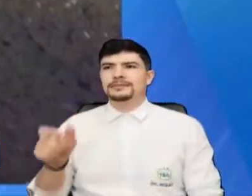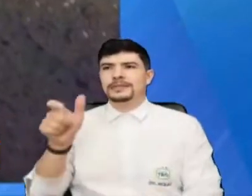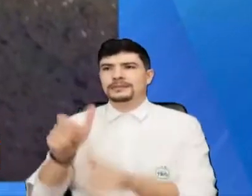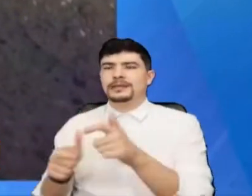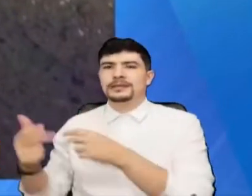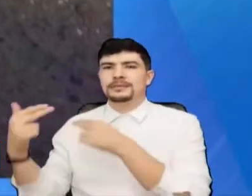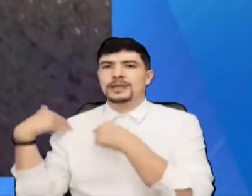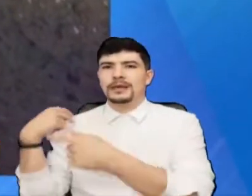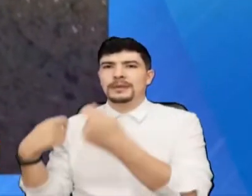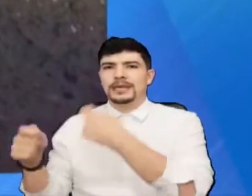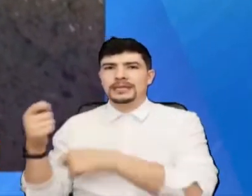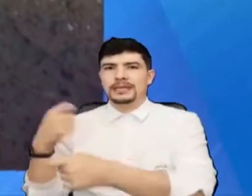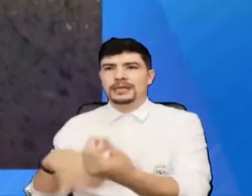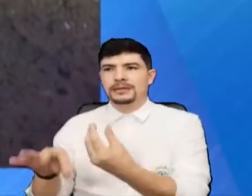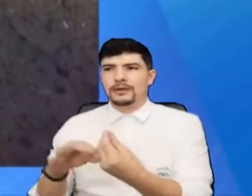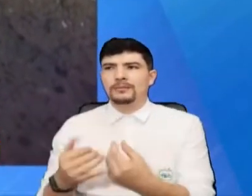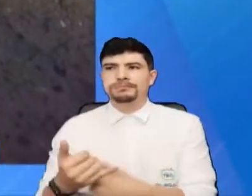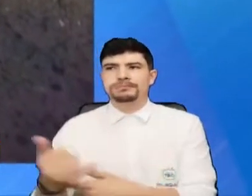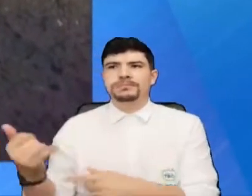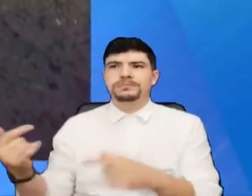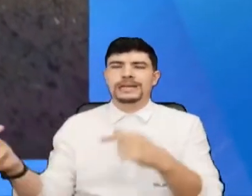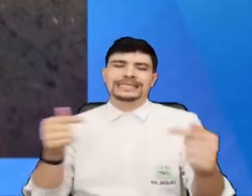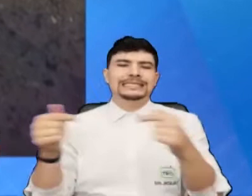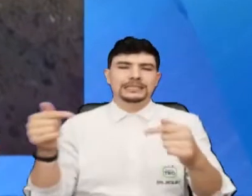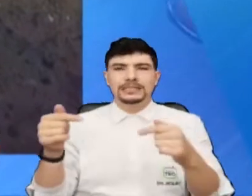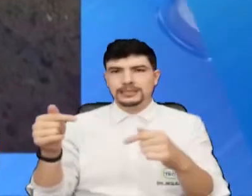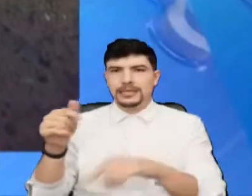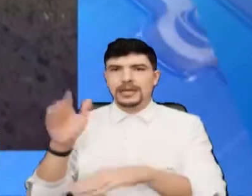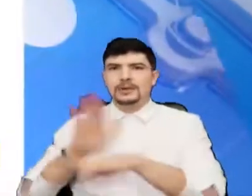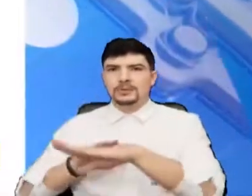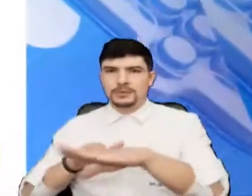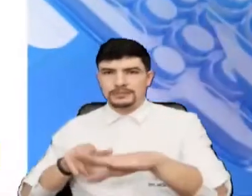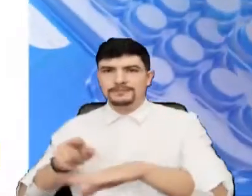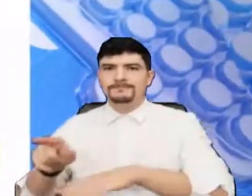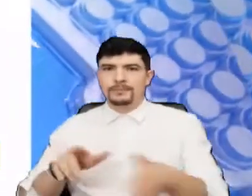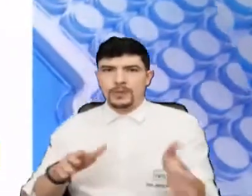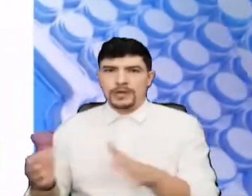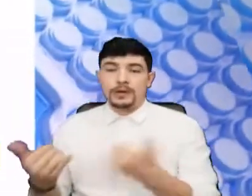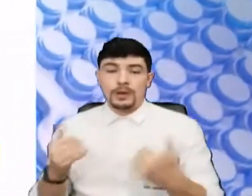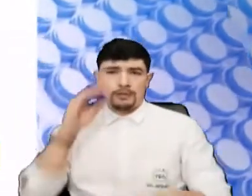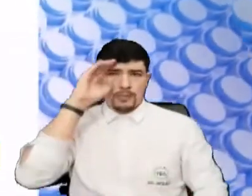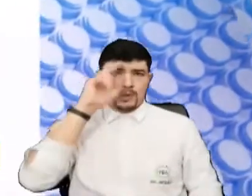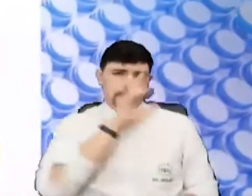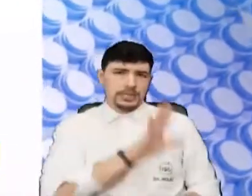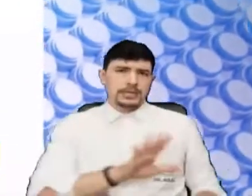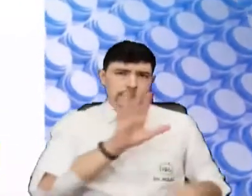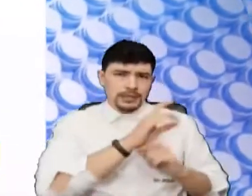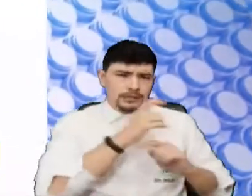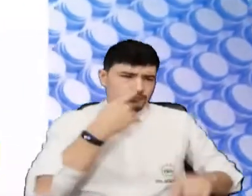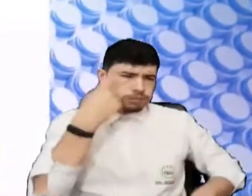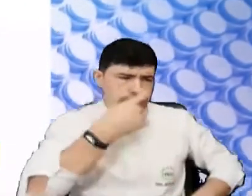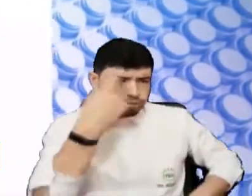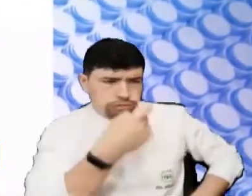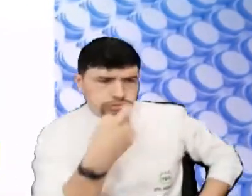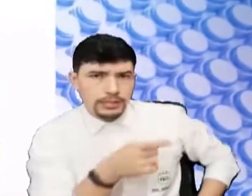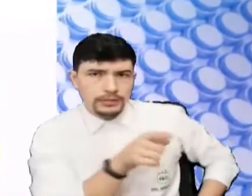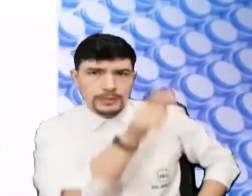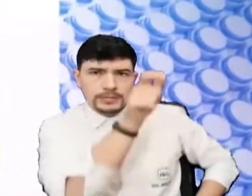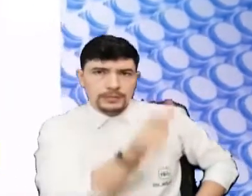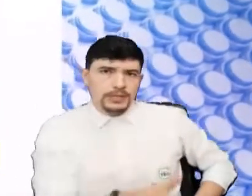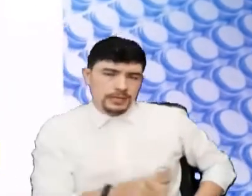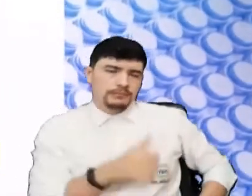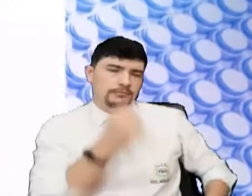zona, produjo la riña. A esa hora, la Policía Metropolitana de Bucaramanga busca a la persona que asesinó al joven de